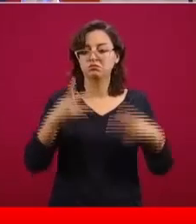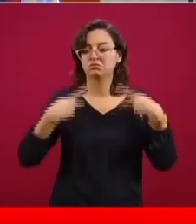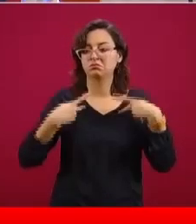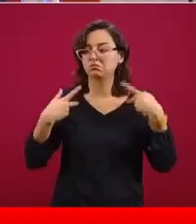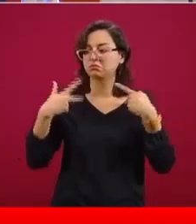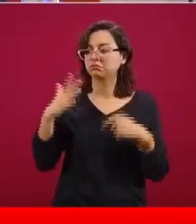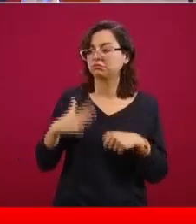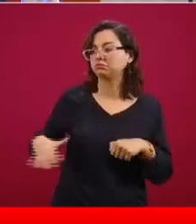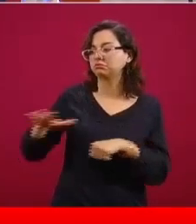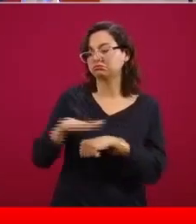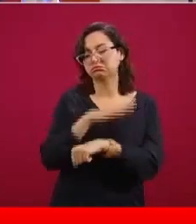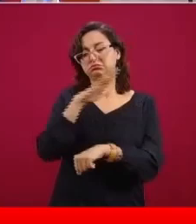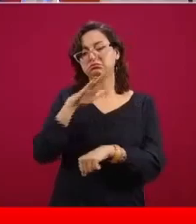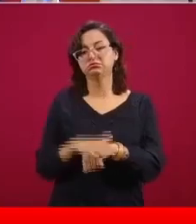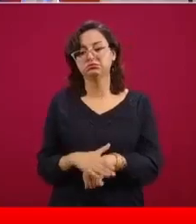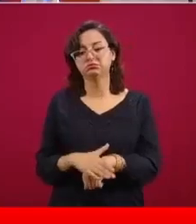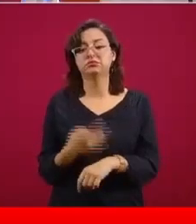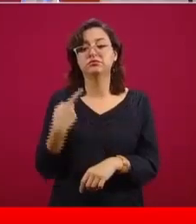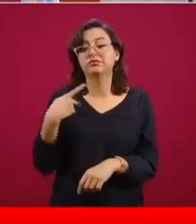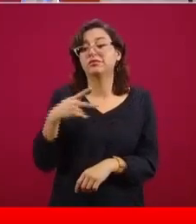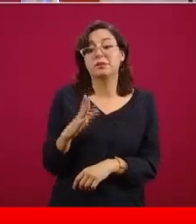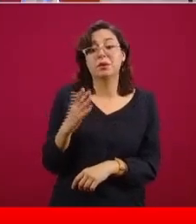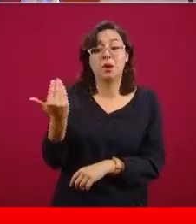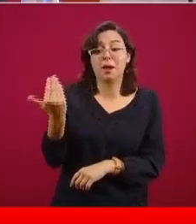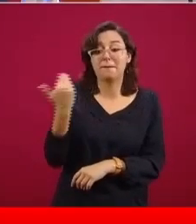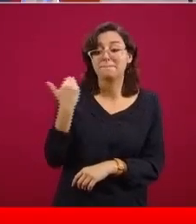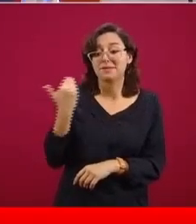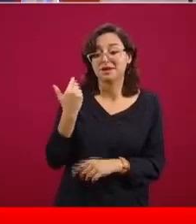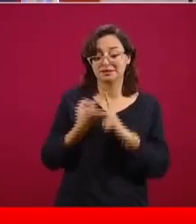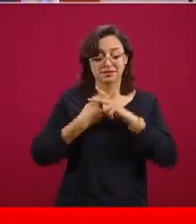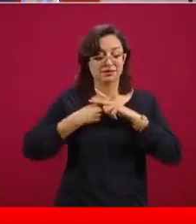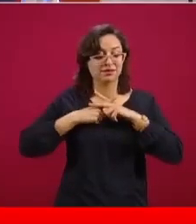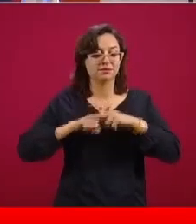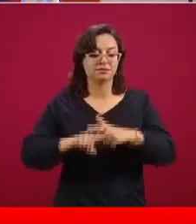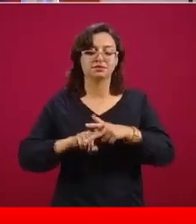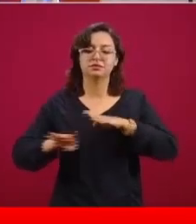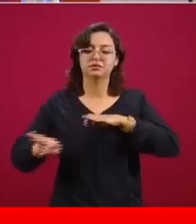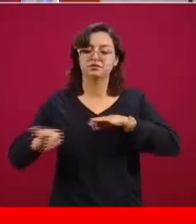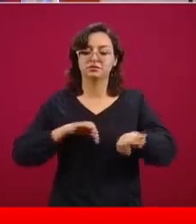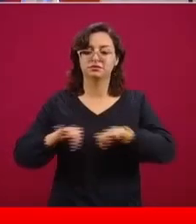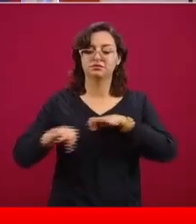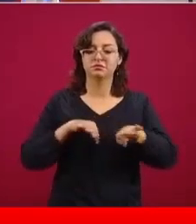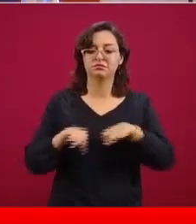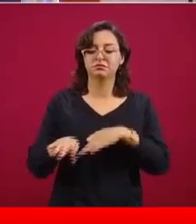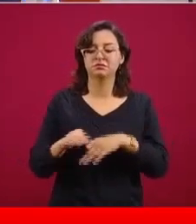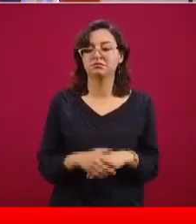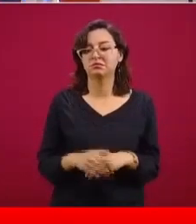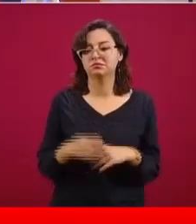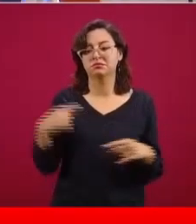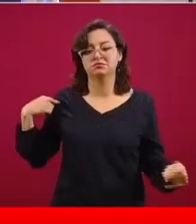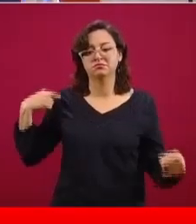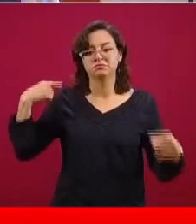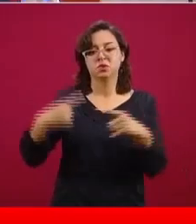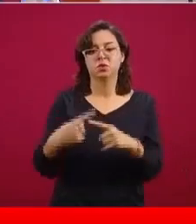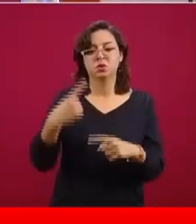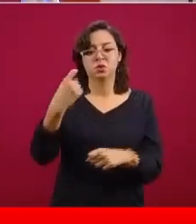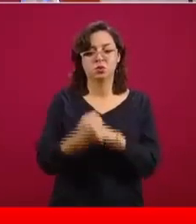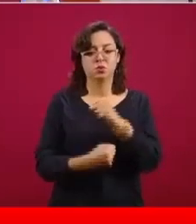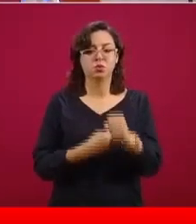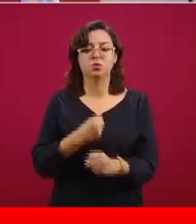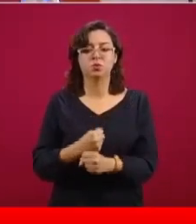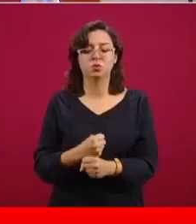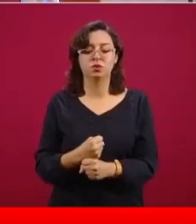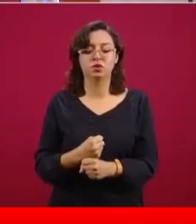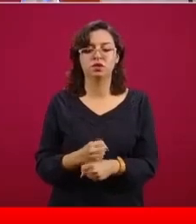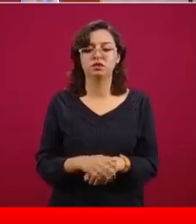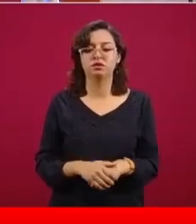no obstante su reciente creación tiene prácticamente un año de haber iniciado